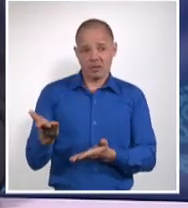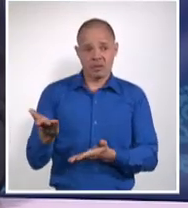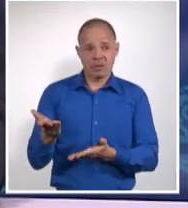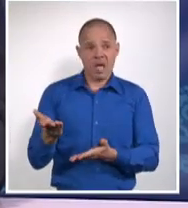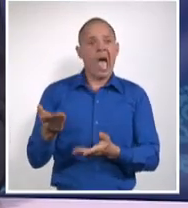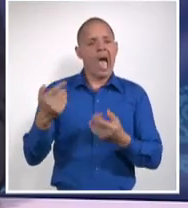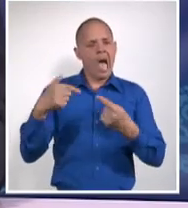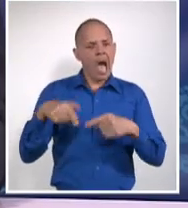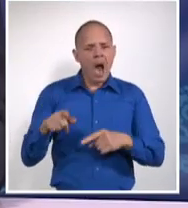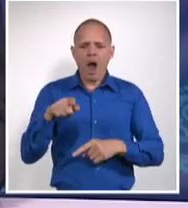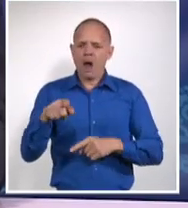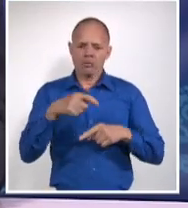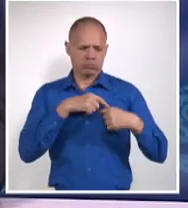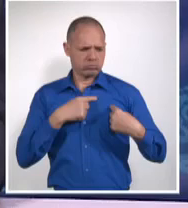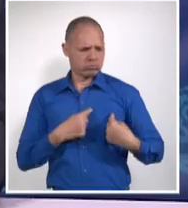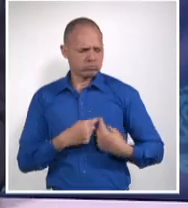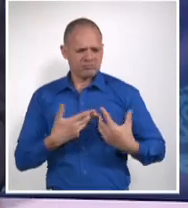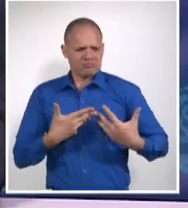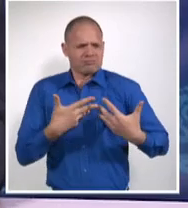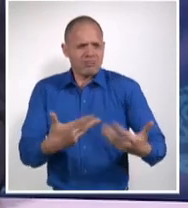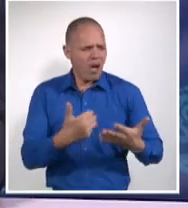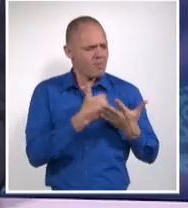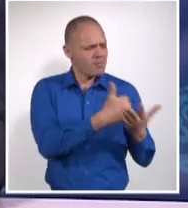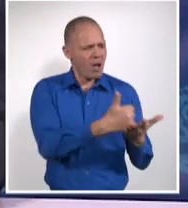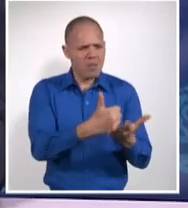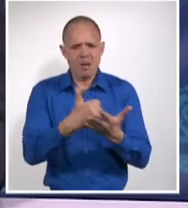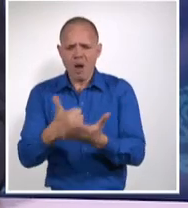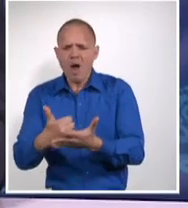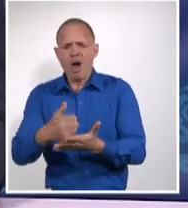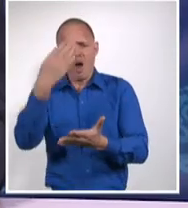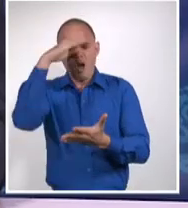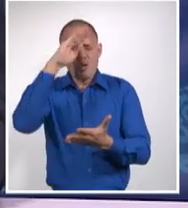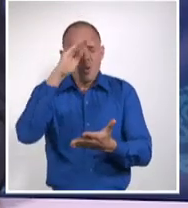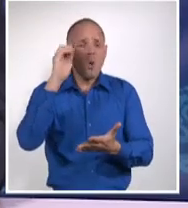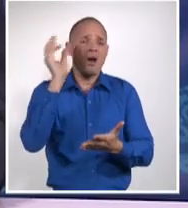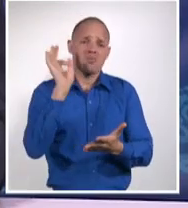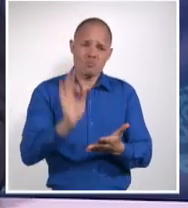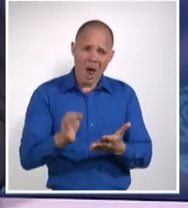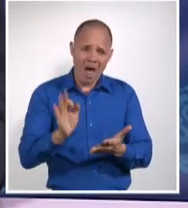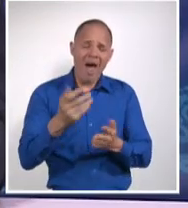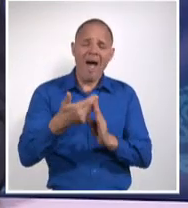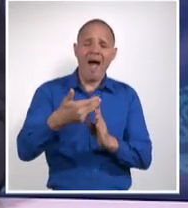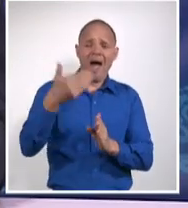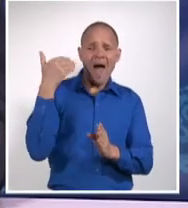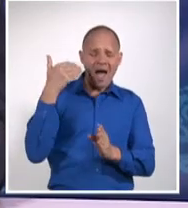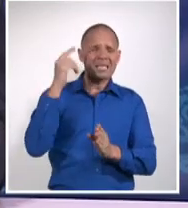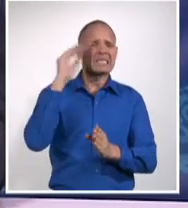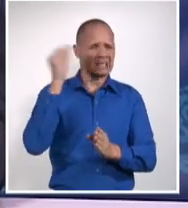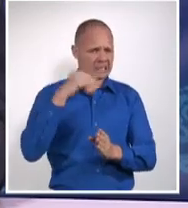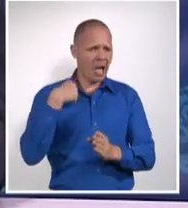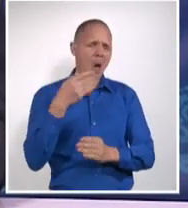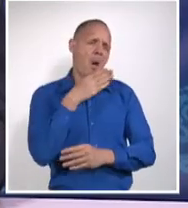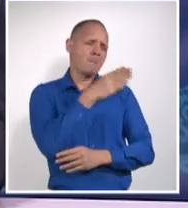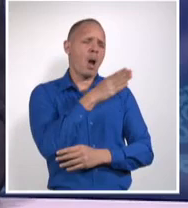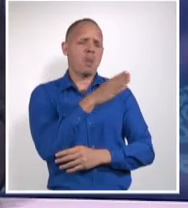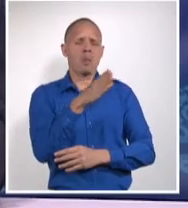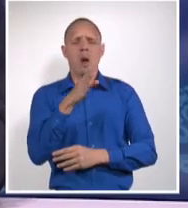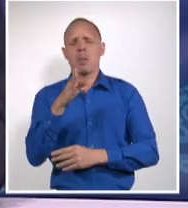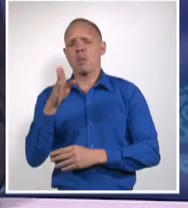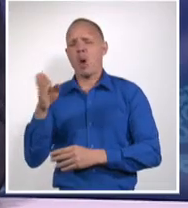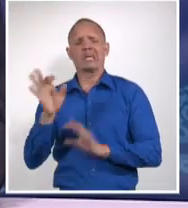activa militante y revolucionaria de cuba ya se hizo patente en diversas partes del planeta en respuesta altiva y soberana